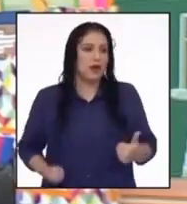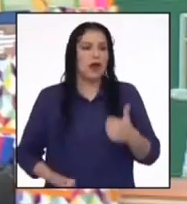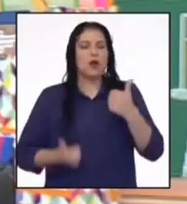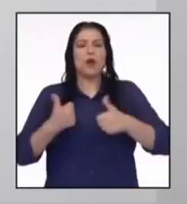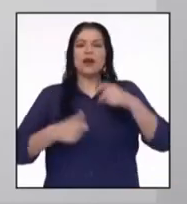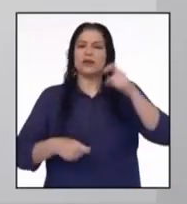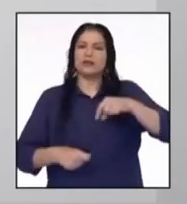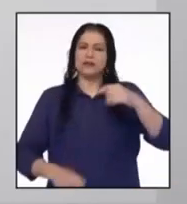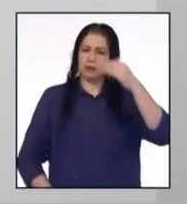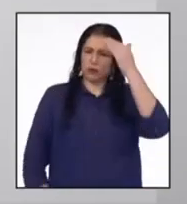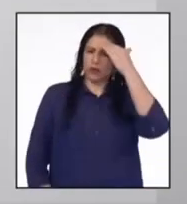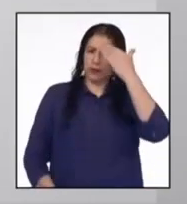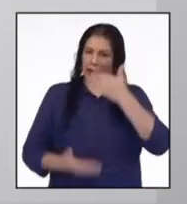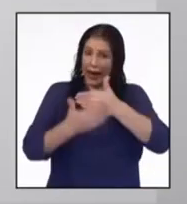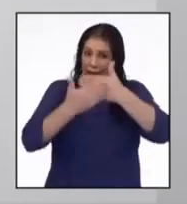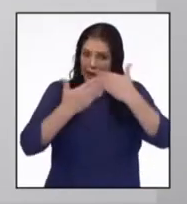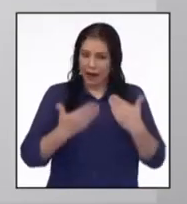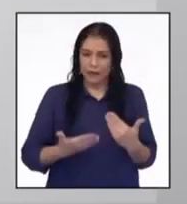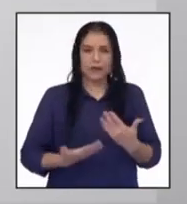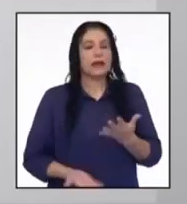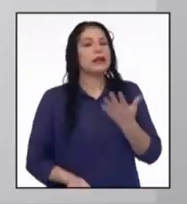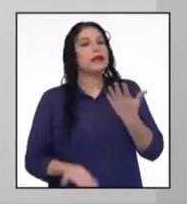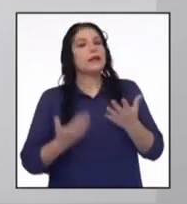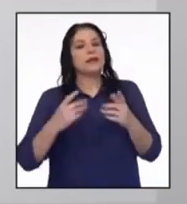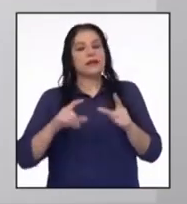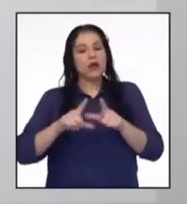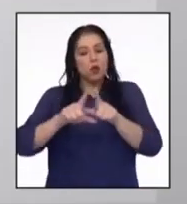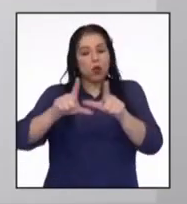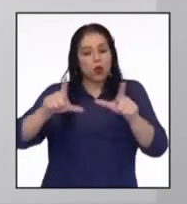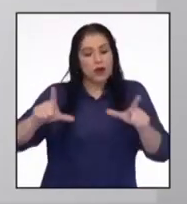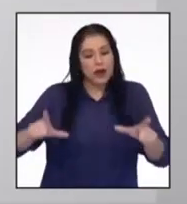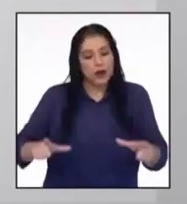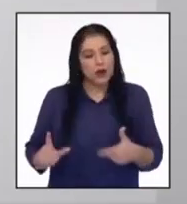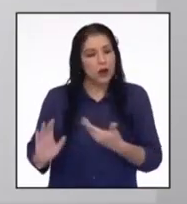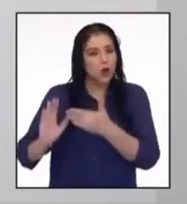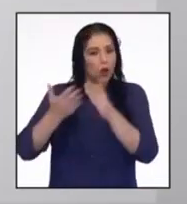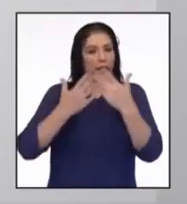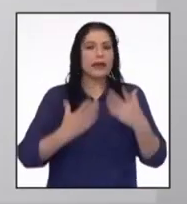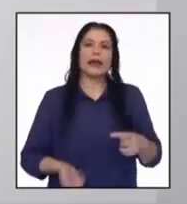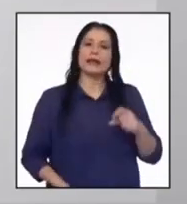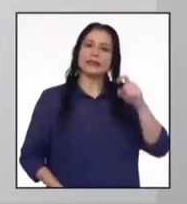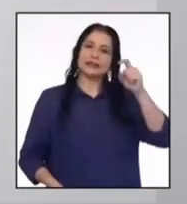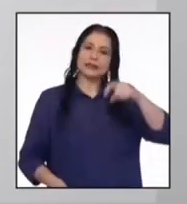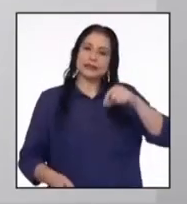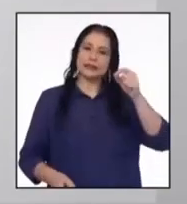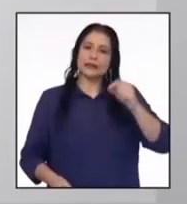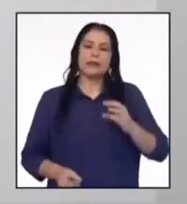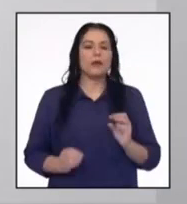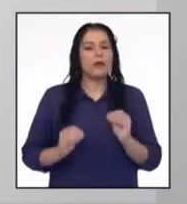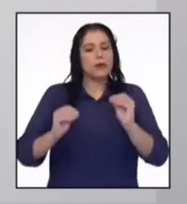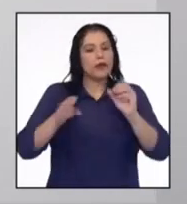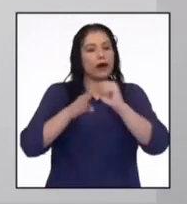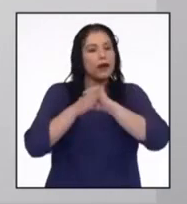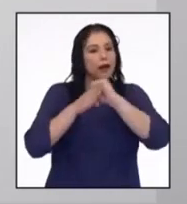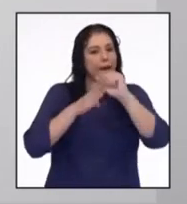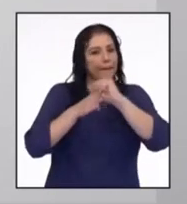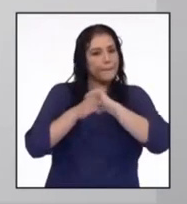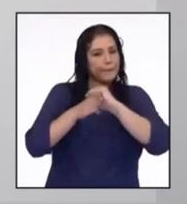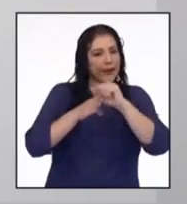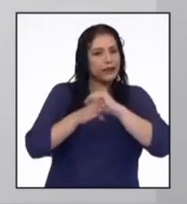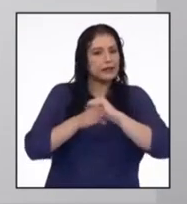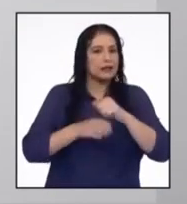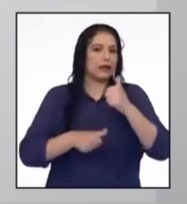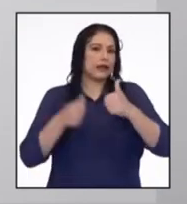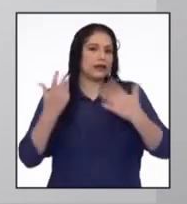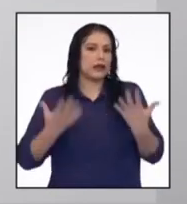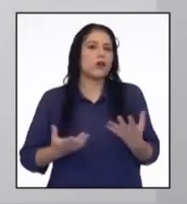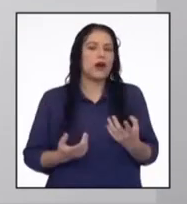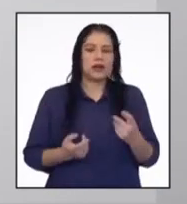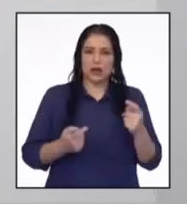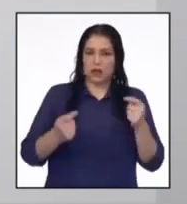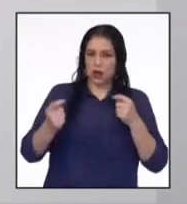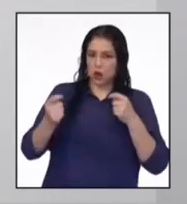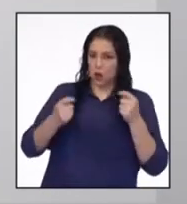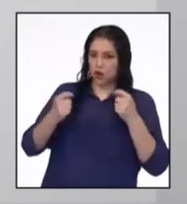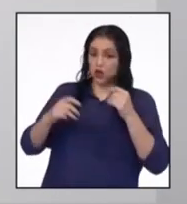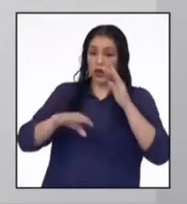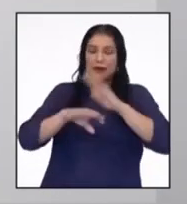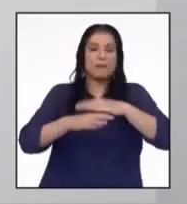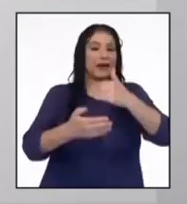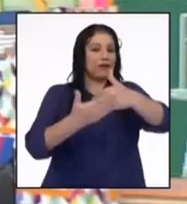tener en cuenta? En el caso de una localidad, se considera la aplicación práctica de la mitigación